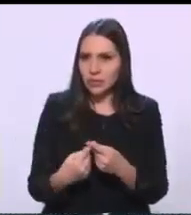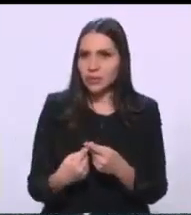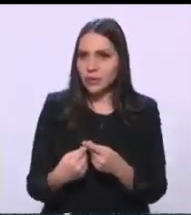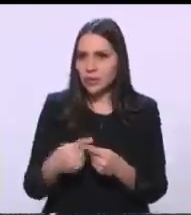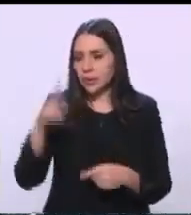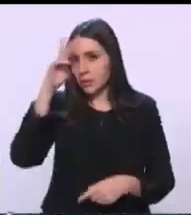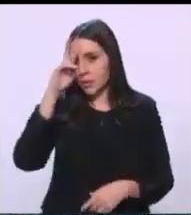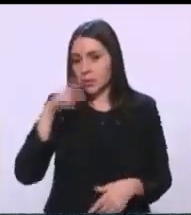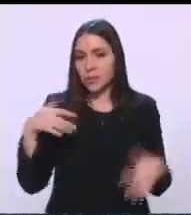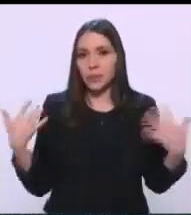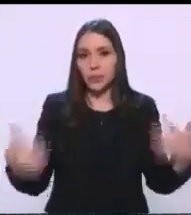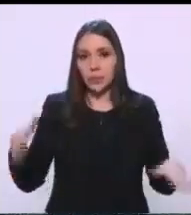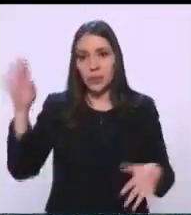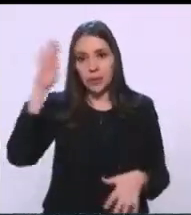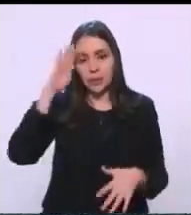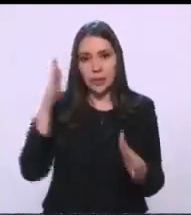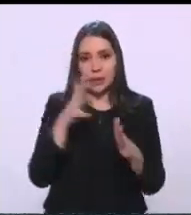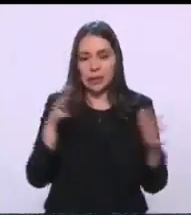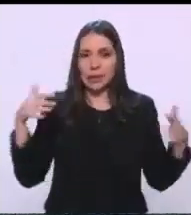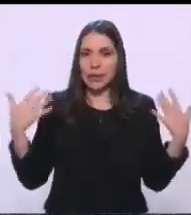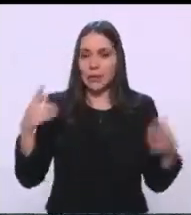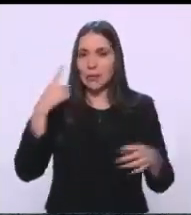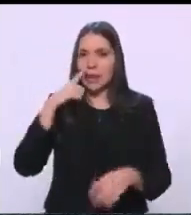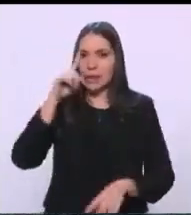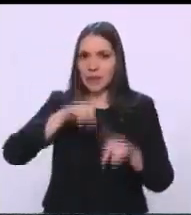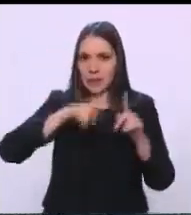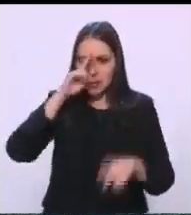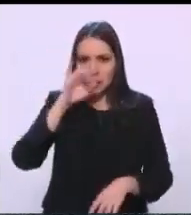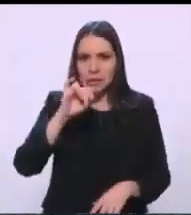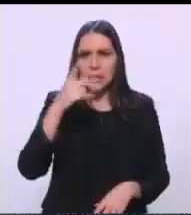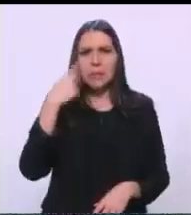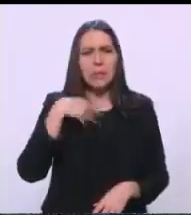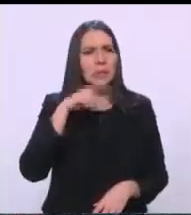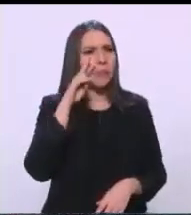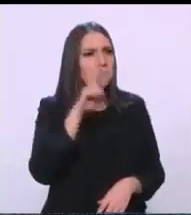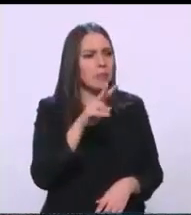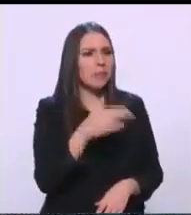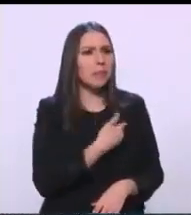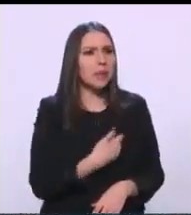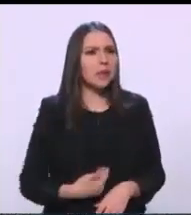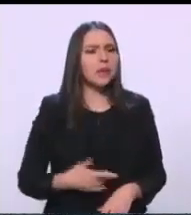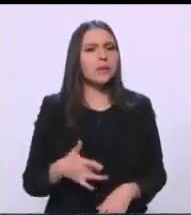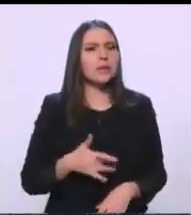los homicidios, retos grandes, pero sin duda creo que se encuentra satisfecho y eso es positivo.